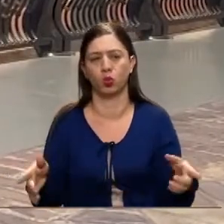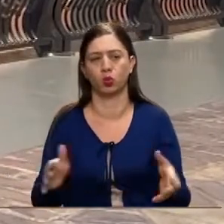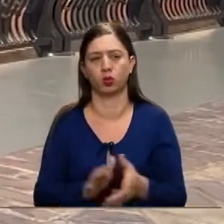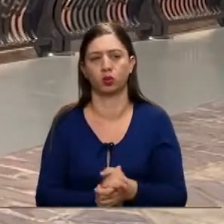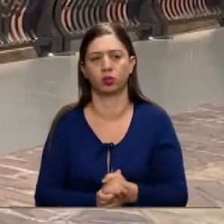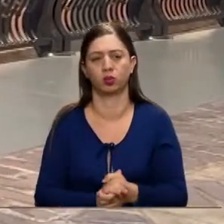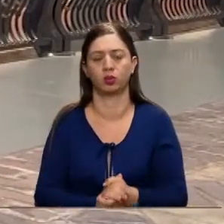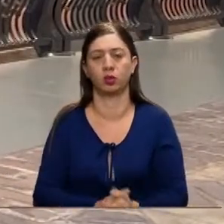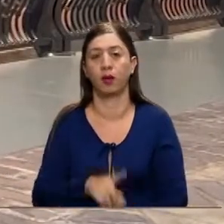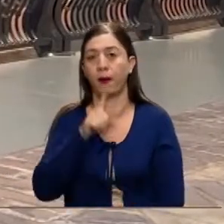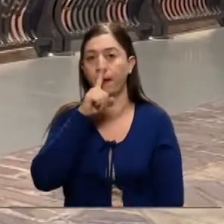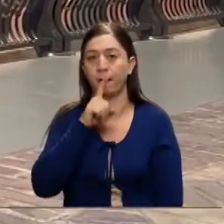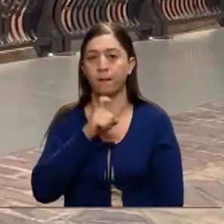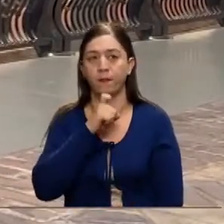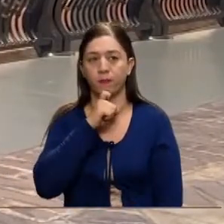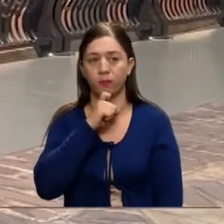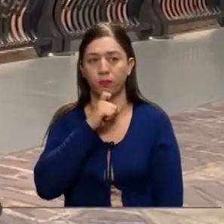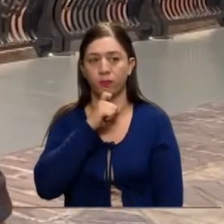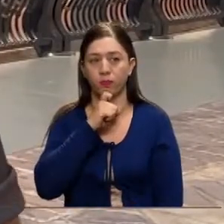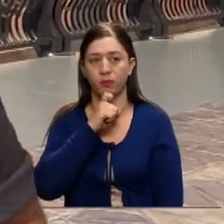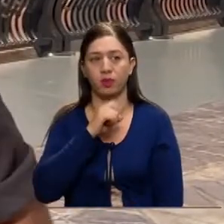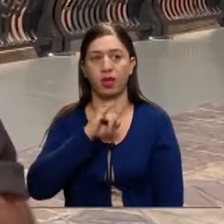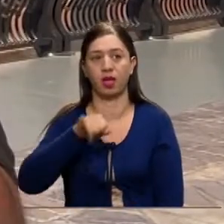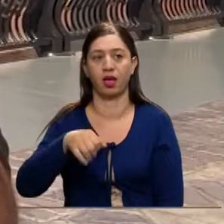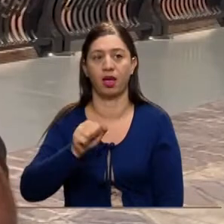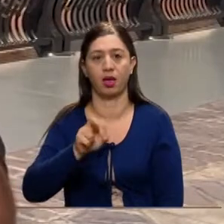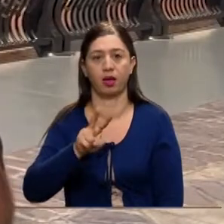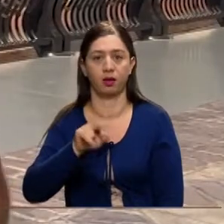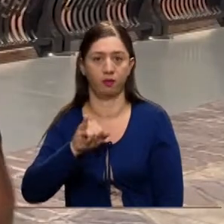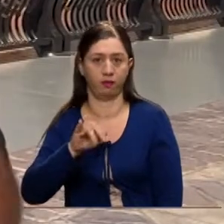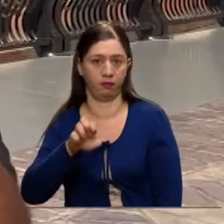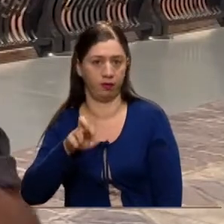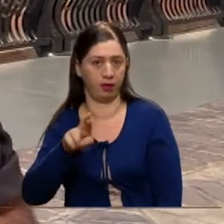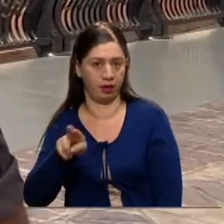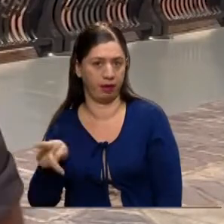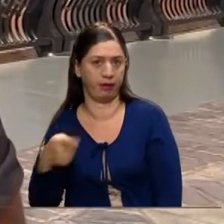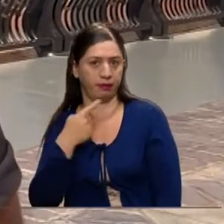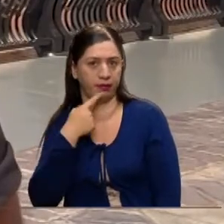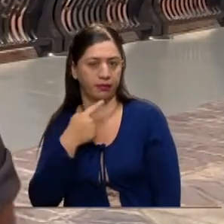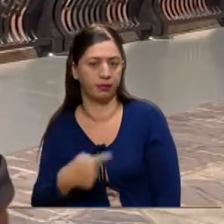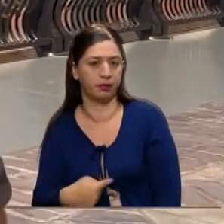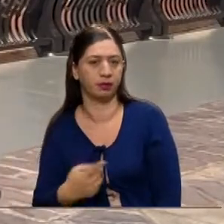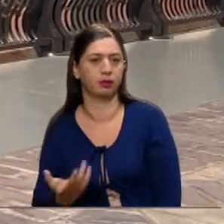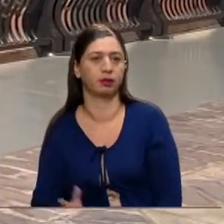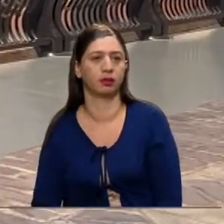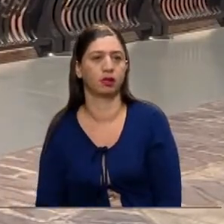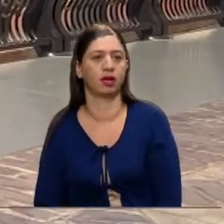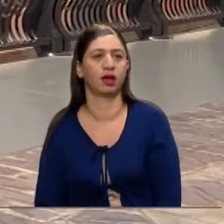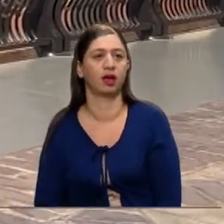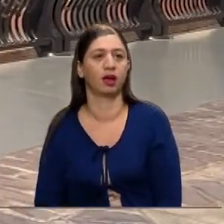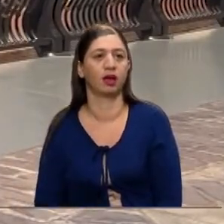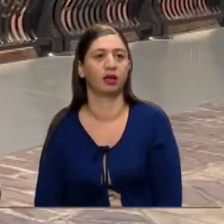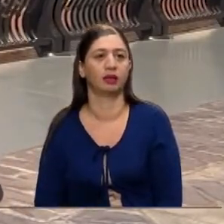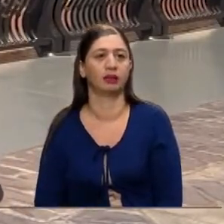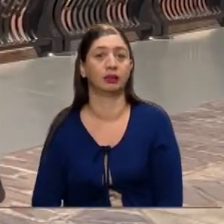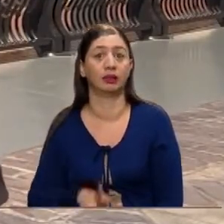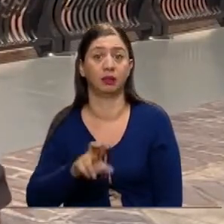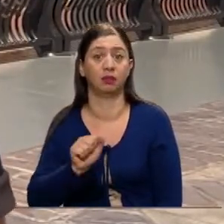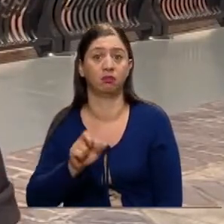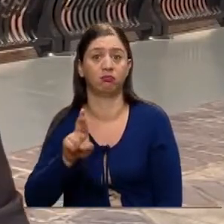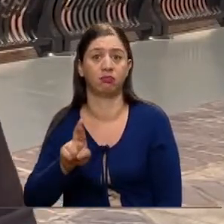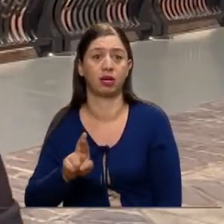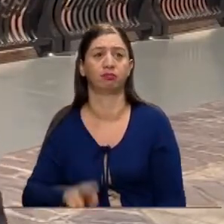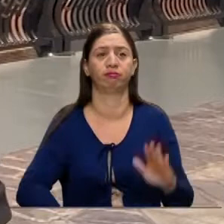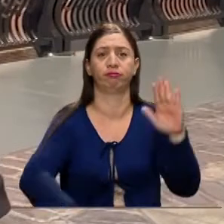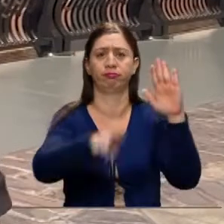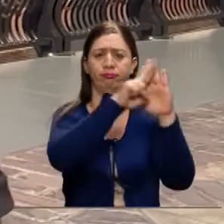acá en Doha, que es Javier Castrilli, nos decía que el reglamento es muy, muy claro, y